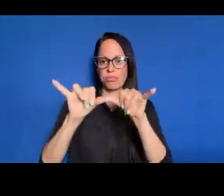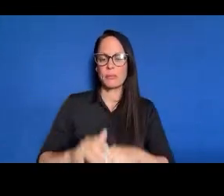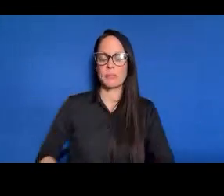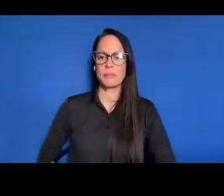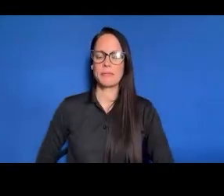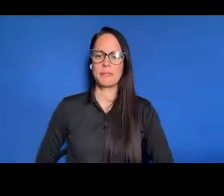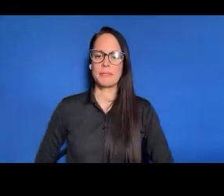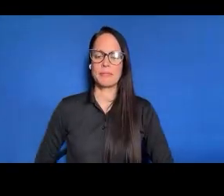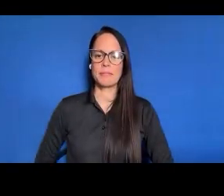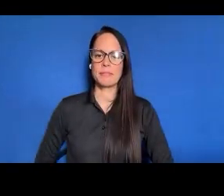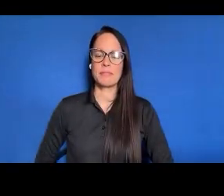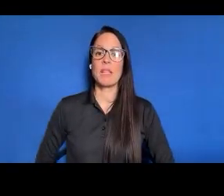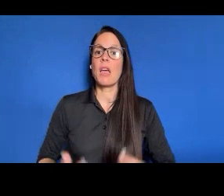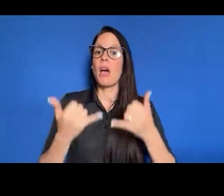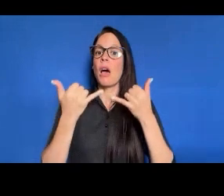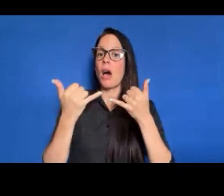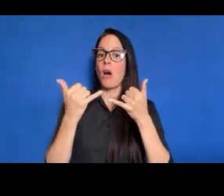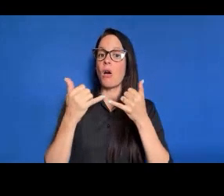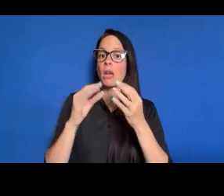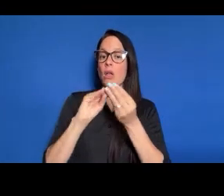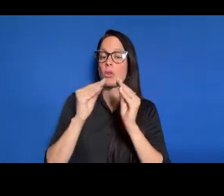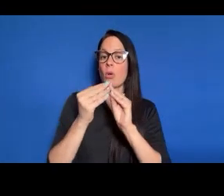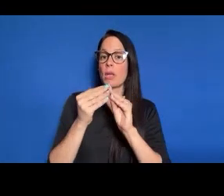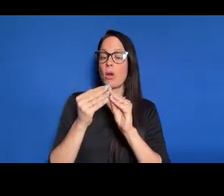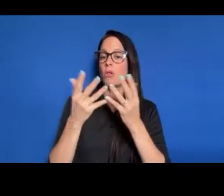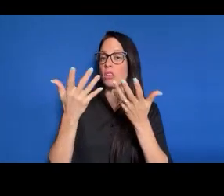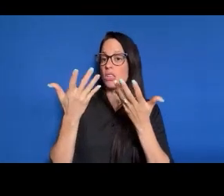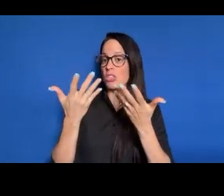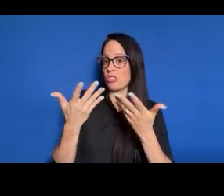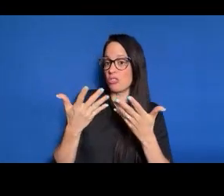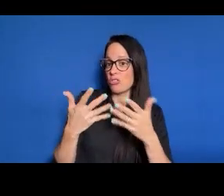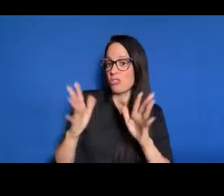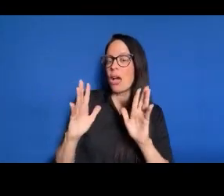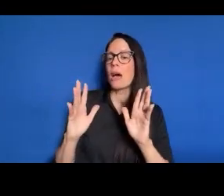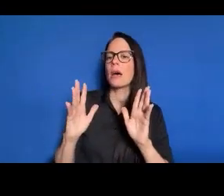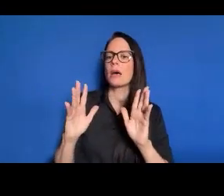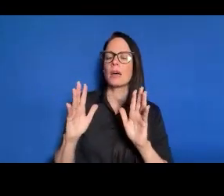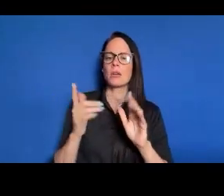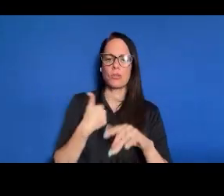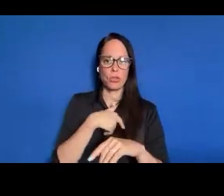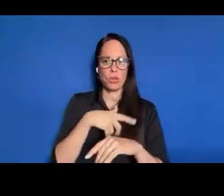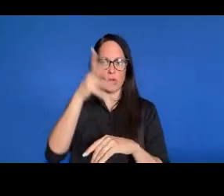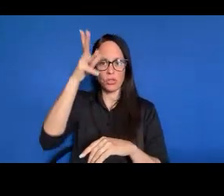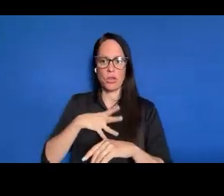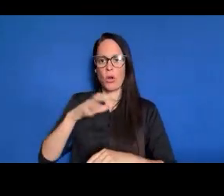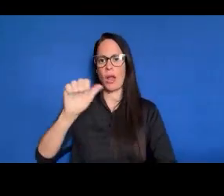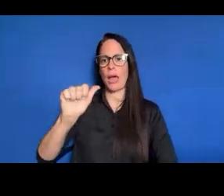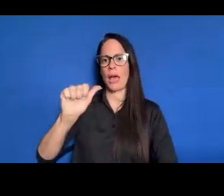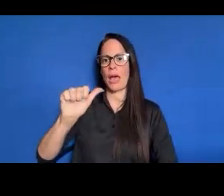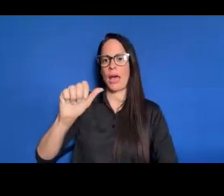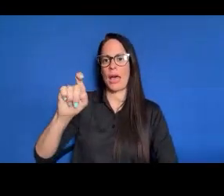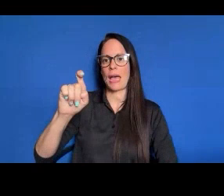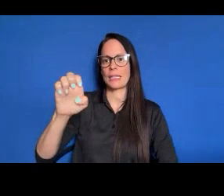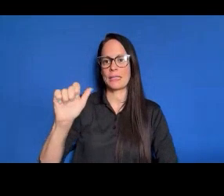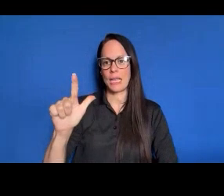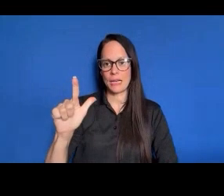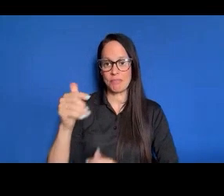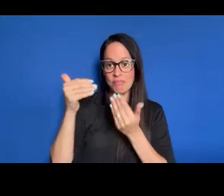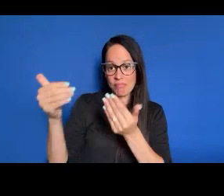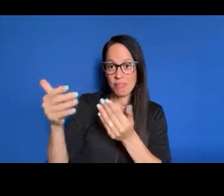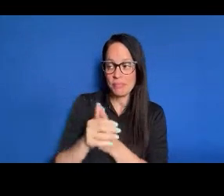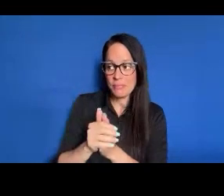Ahora pasando al punto sexto, tenemos ya al señor Axel. Bien. Estamos pendientes